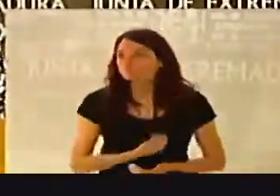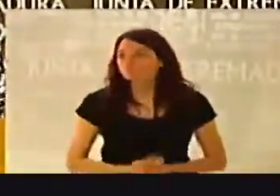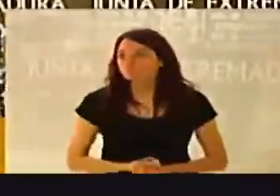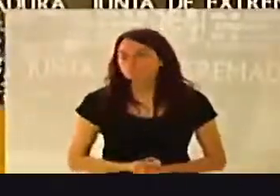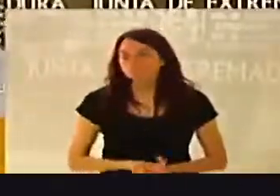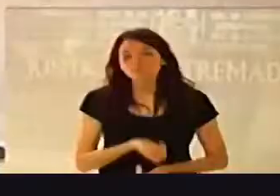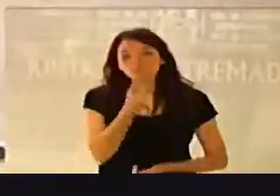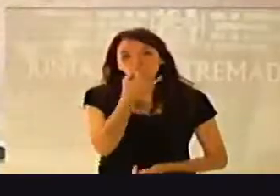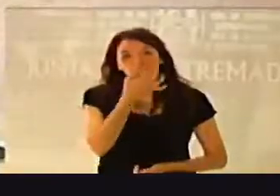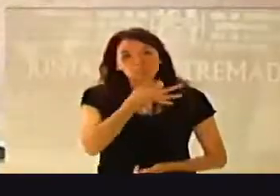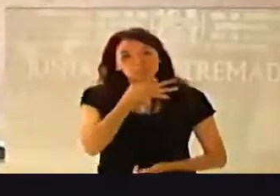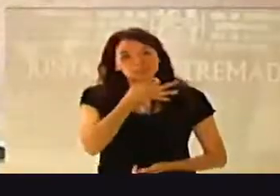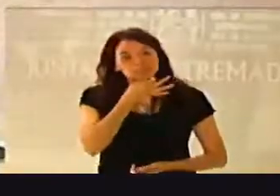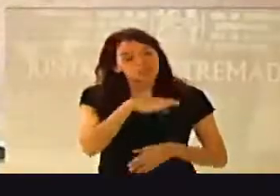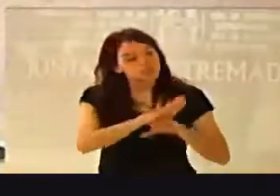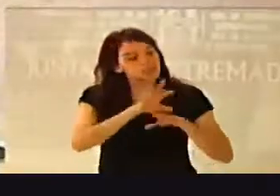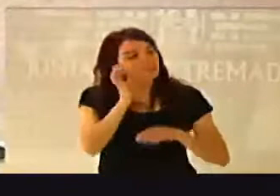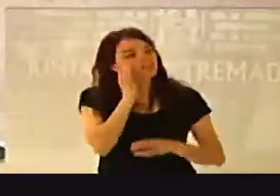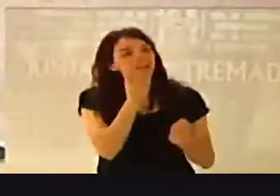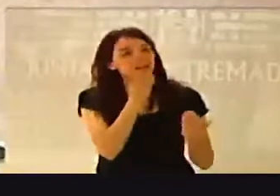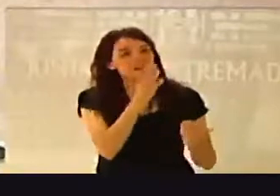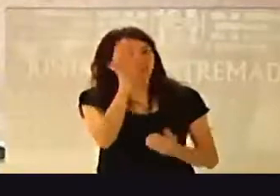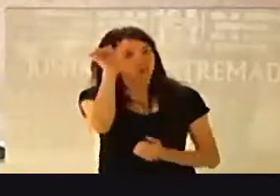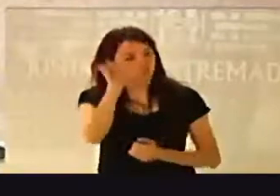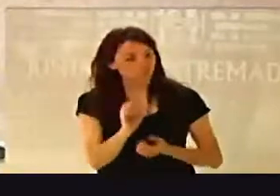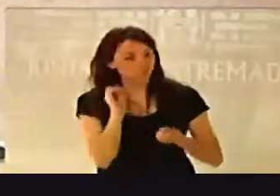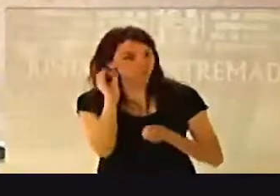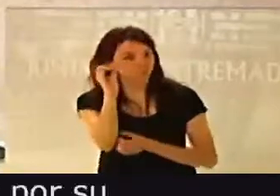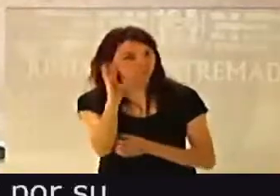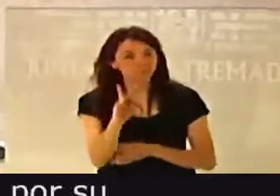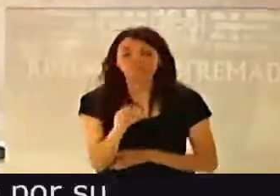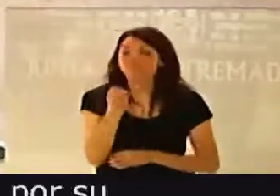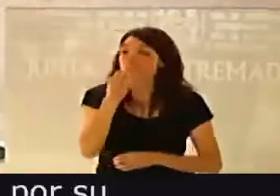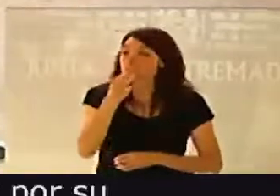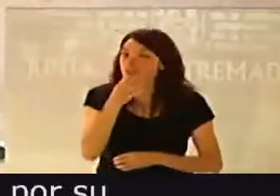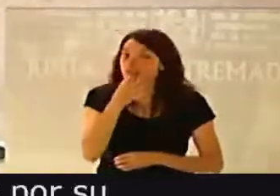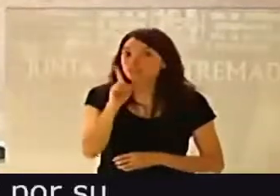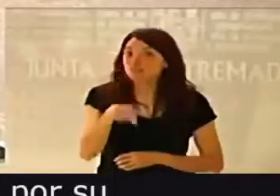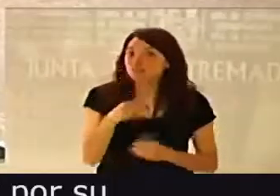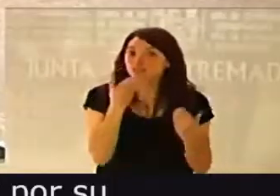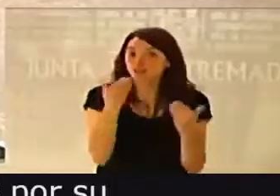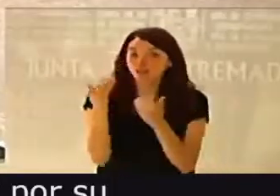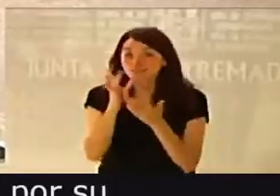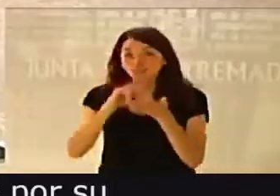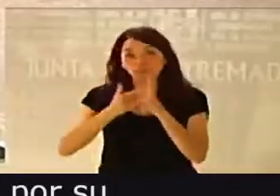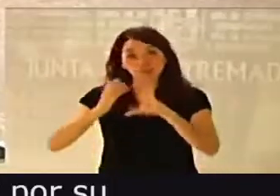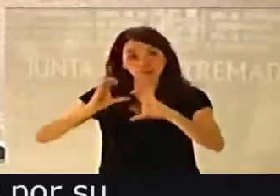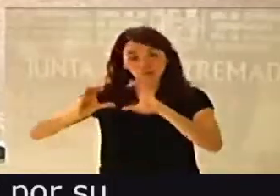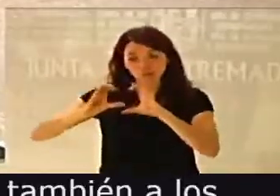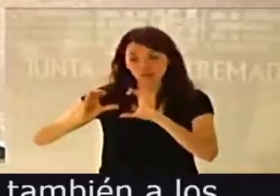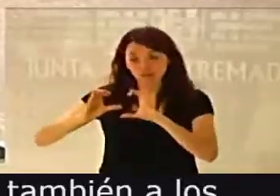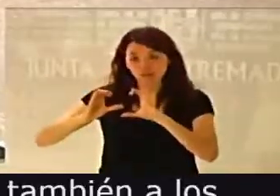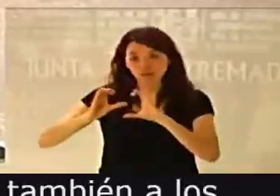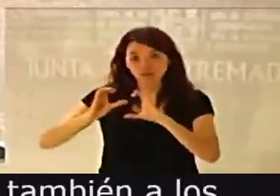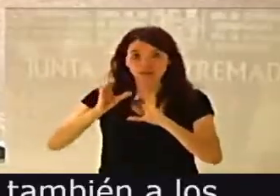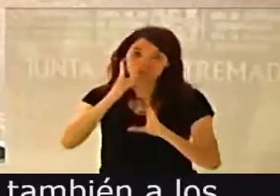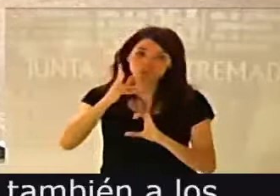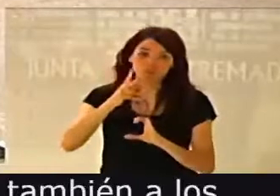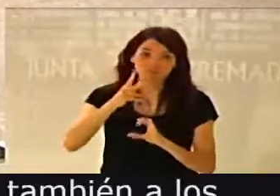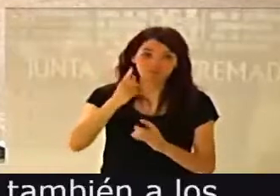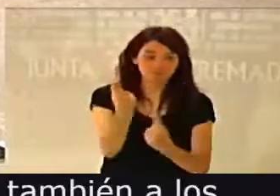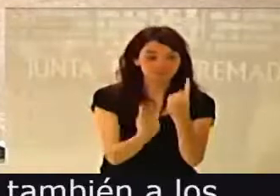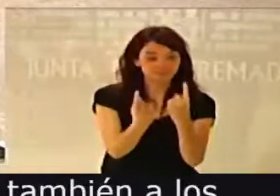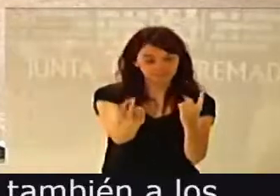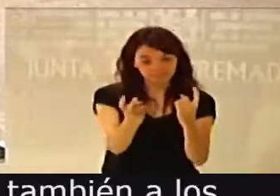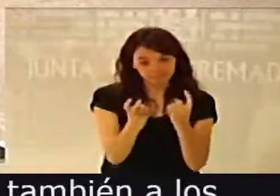Buenas tardes, consejera, y muchas gracias por su intervención. Y buenas tardes y muchas gracias también a los medios de comunicación, tanto a los que nos siguen aquí en